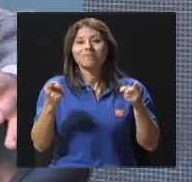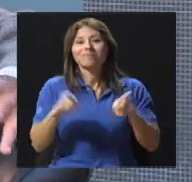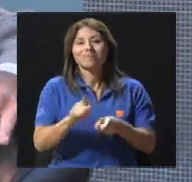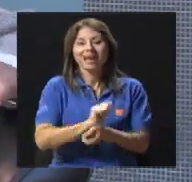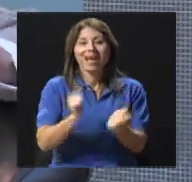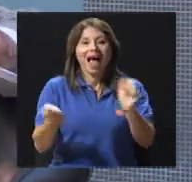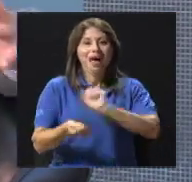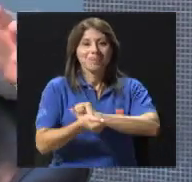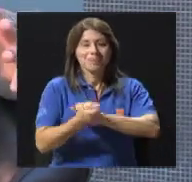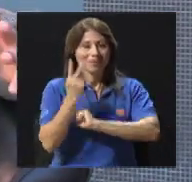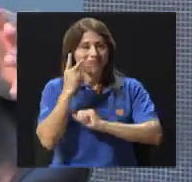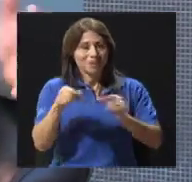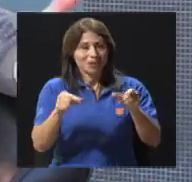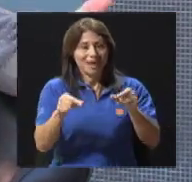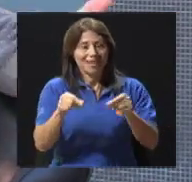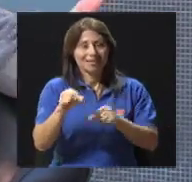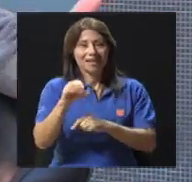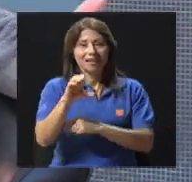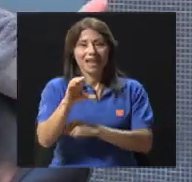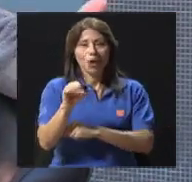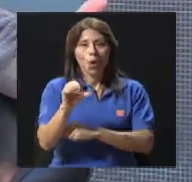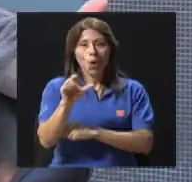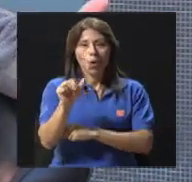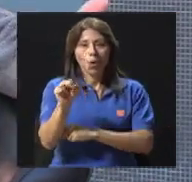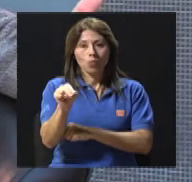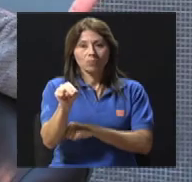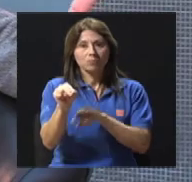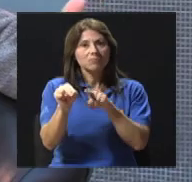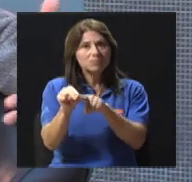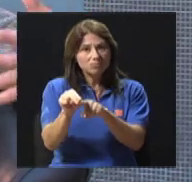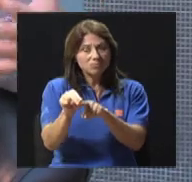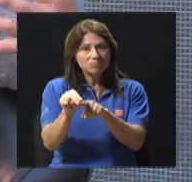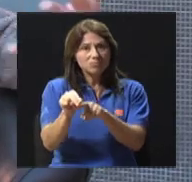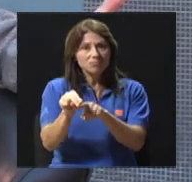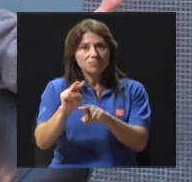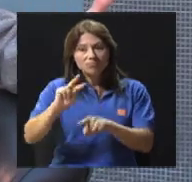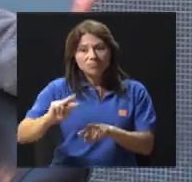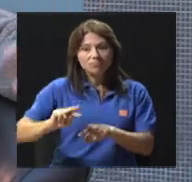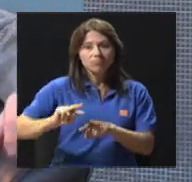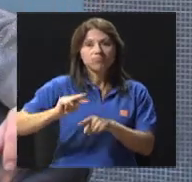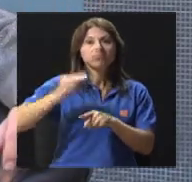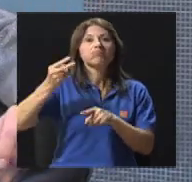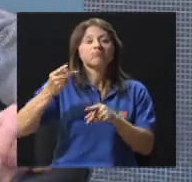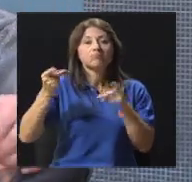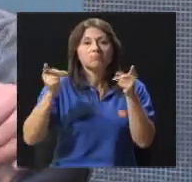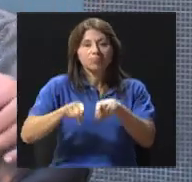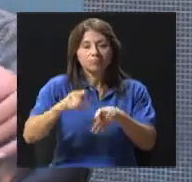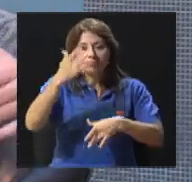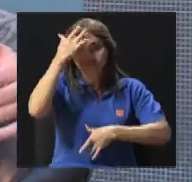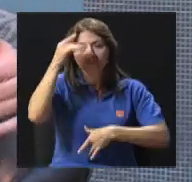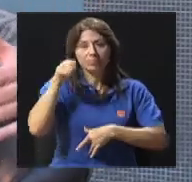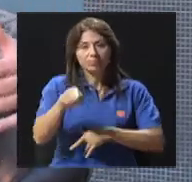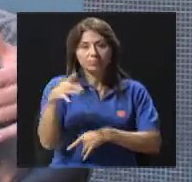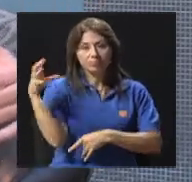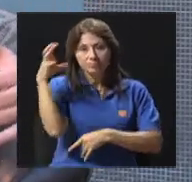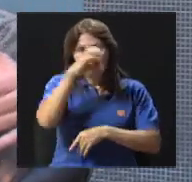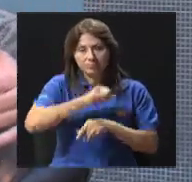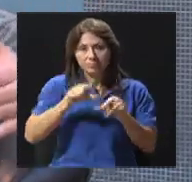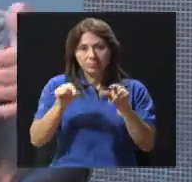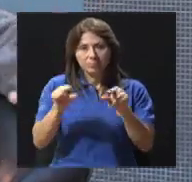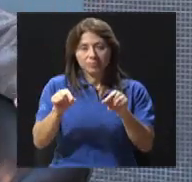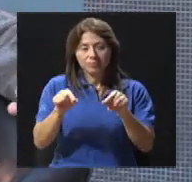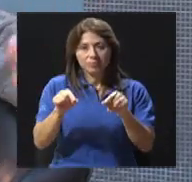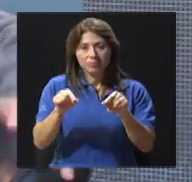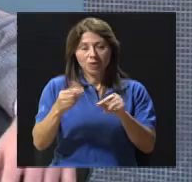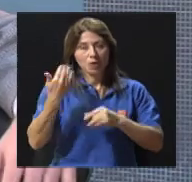colon, que de todos los tumores es el que ha presentado, prácticamente se ha duplicado la incidencia o la detección de casos nuevos en el